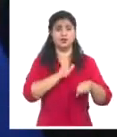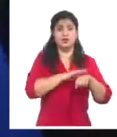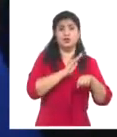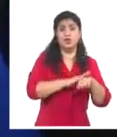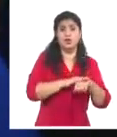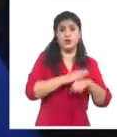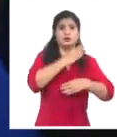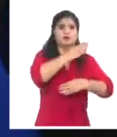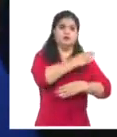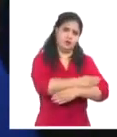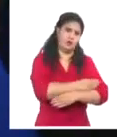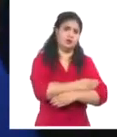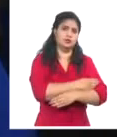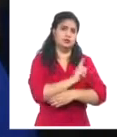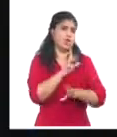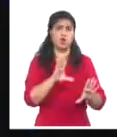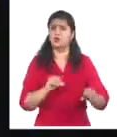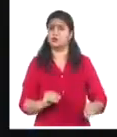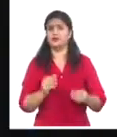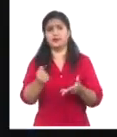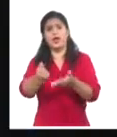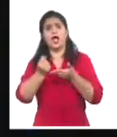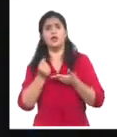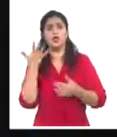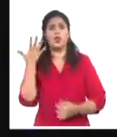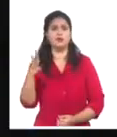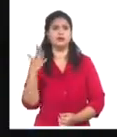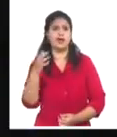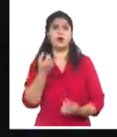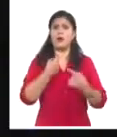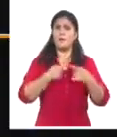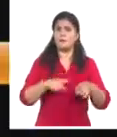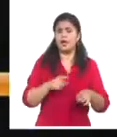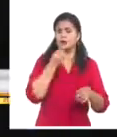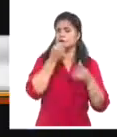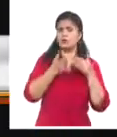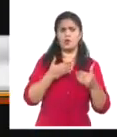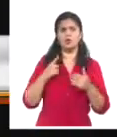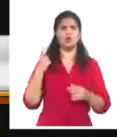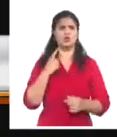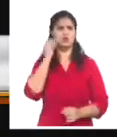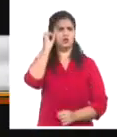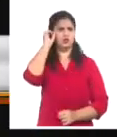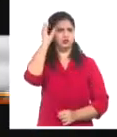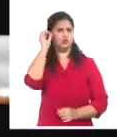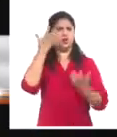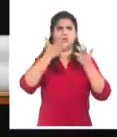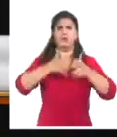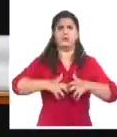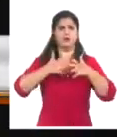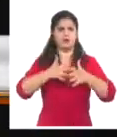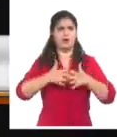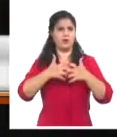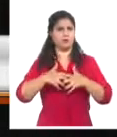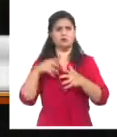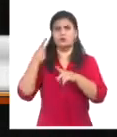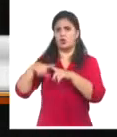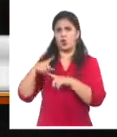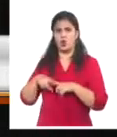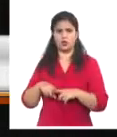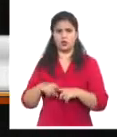país y que no requieren de importación. Nos tenemos que recuperar, y haya bloqueo o no haya